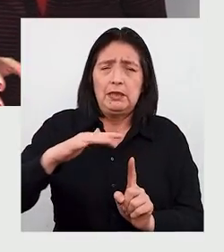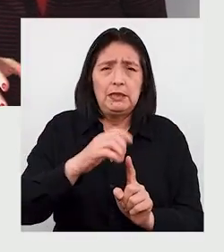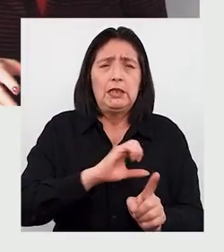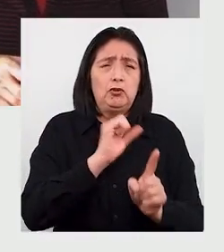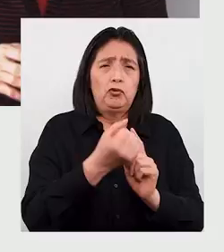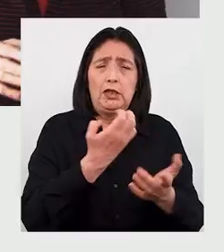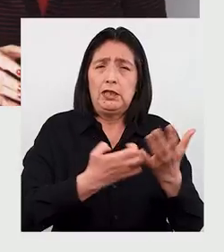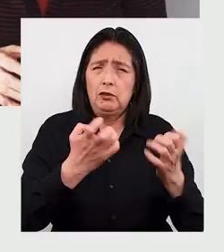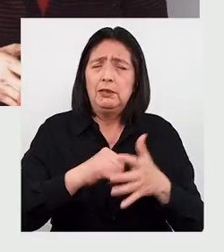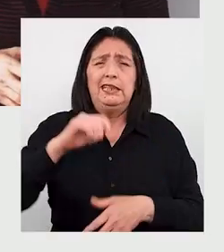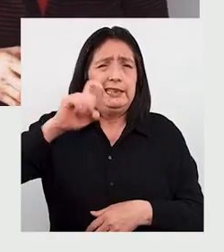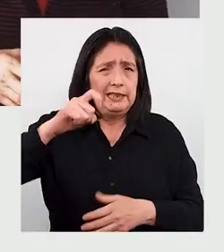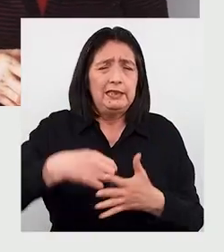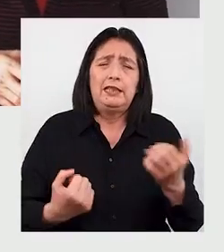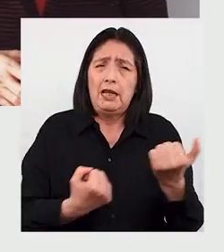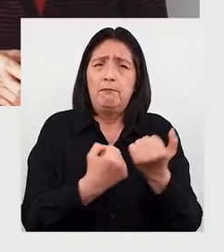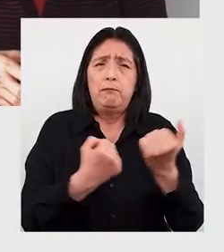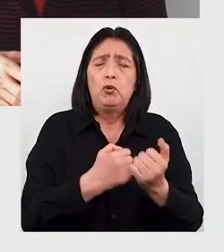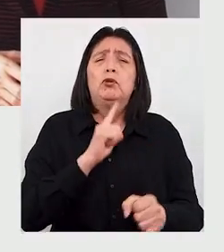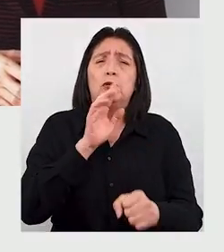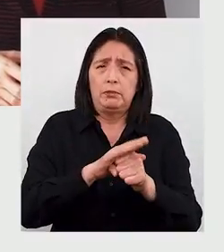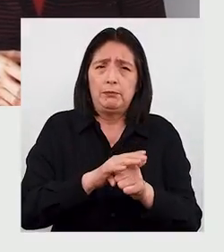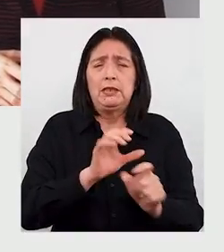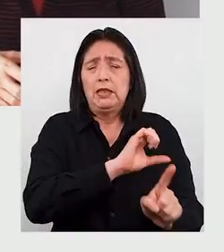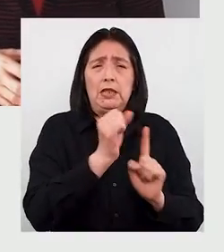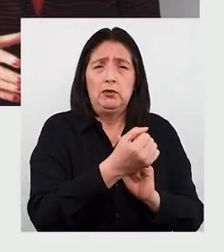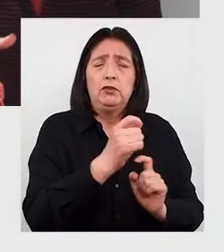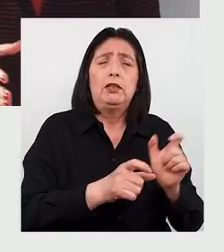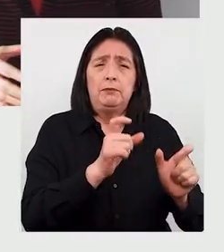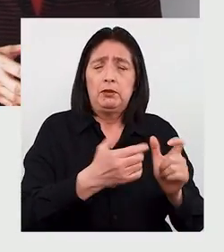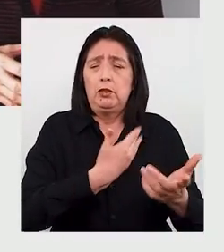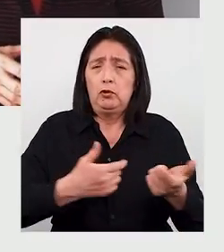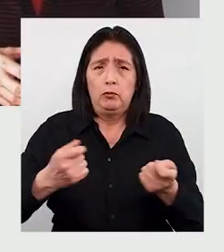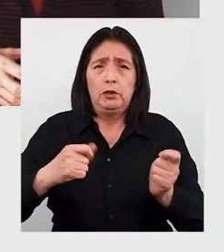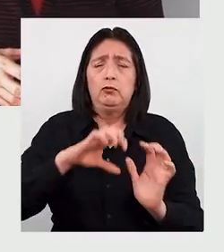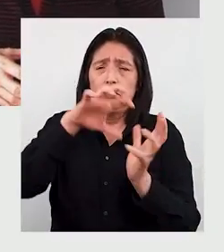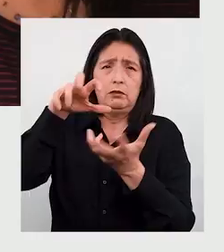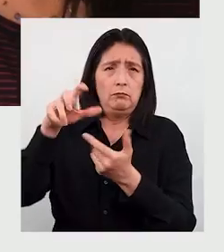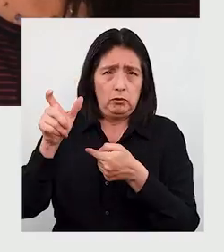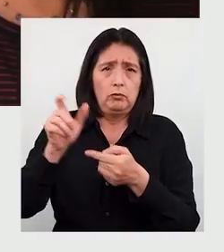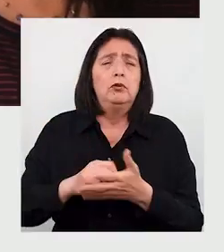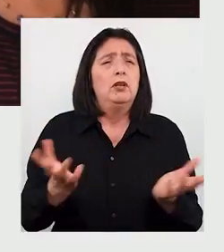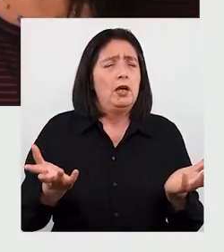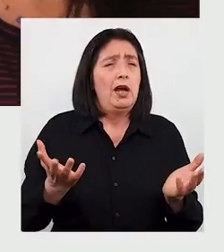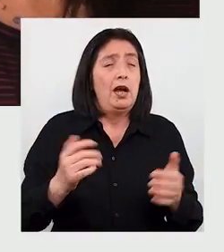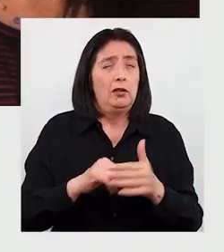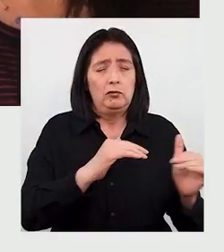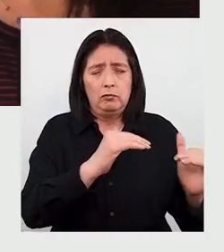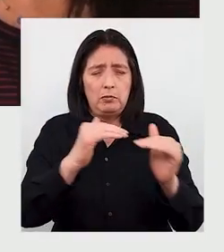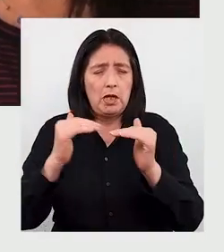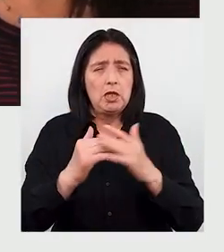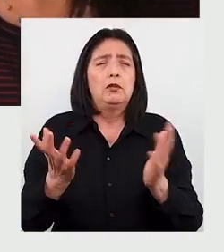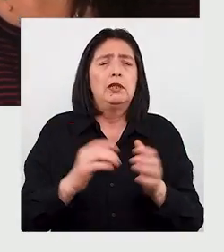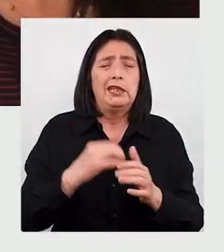y económica, que requiere de la colaboración y el compromiso de la sociedad civil y los gobiernos en el mundo. Alineándose con el